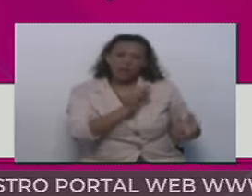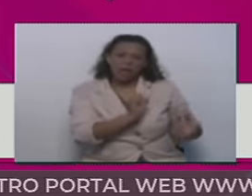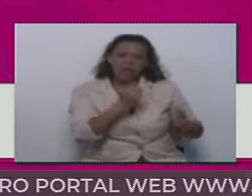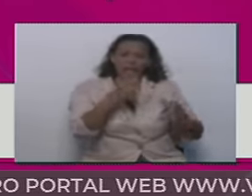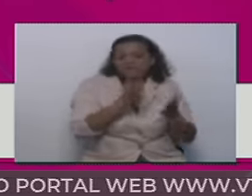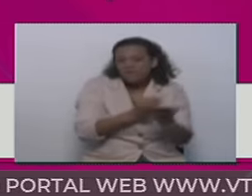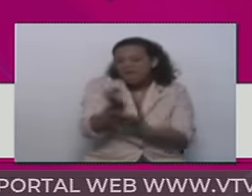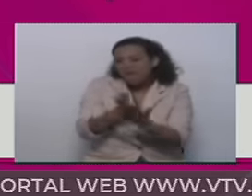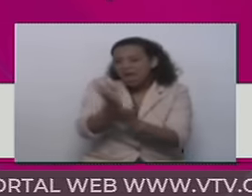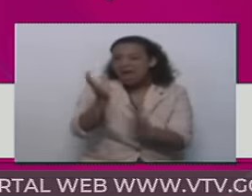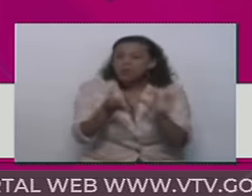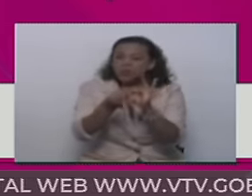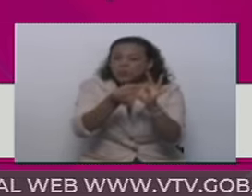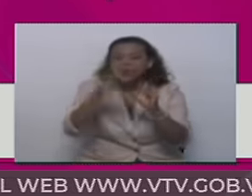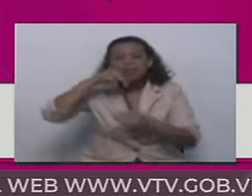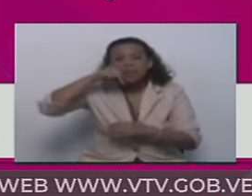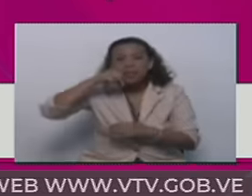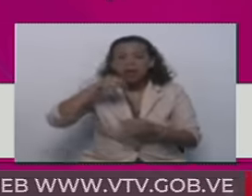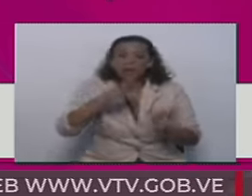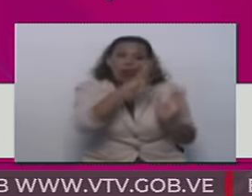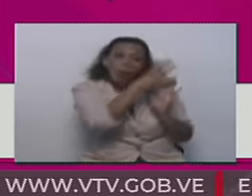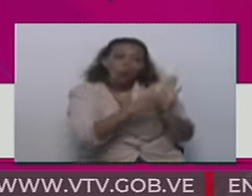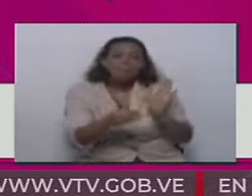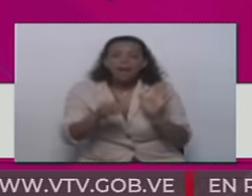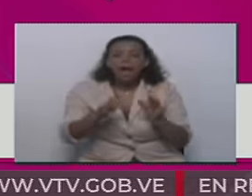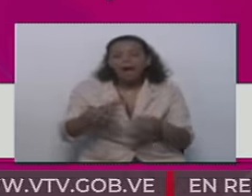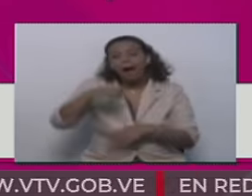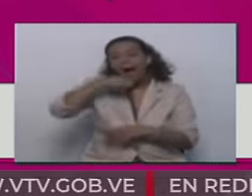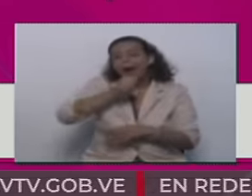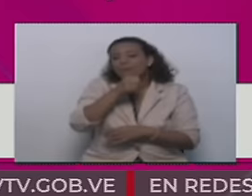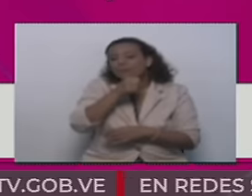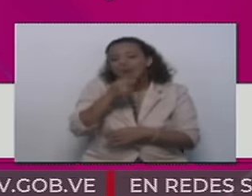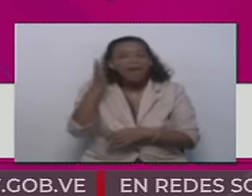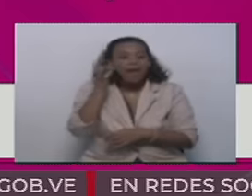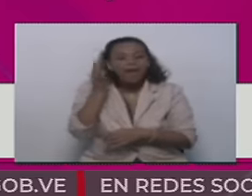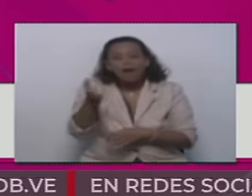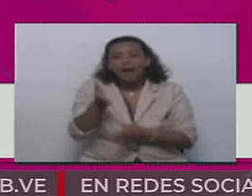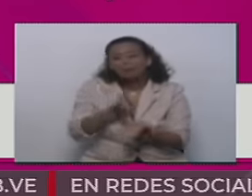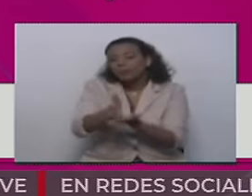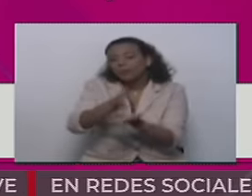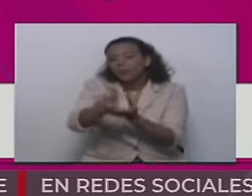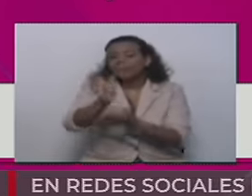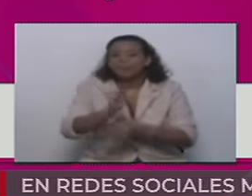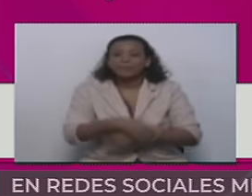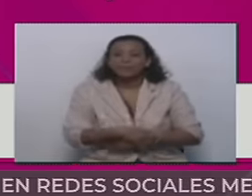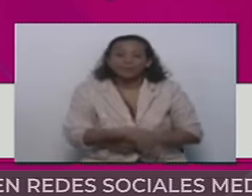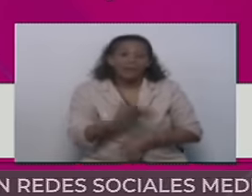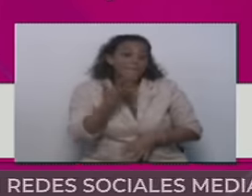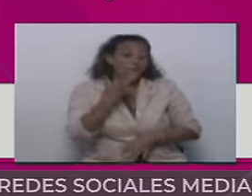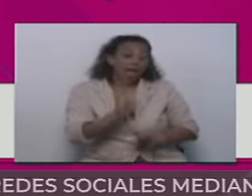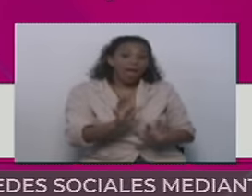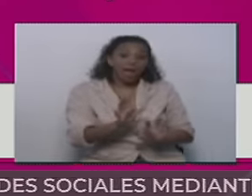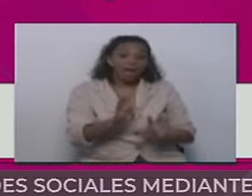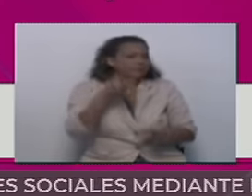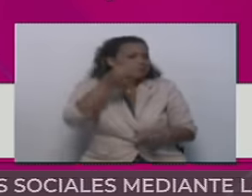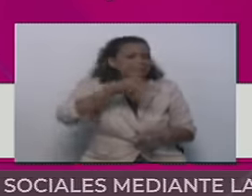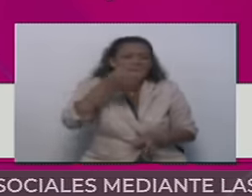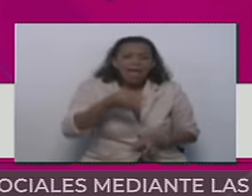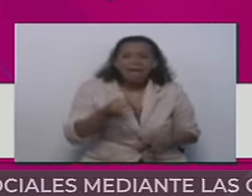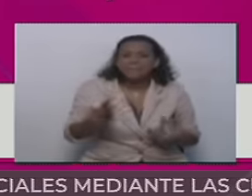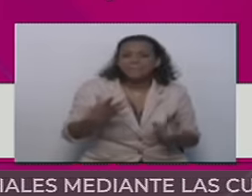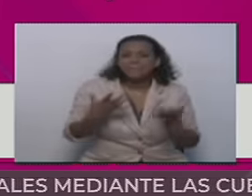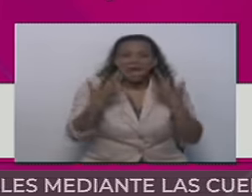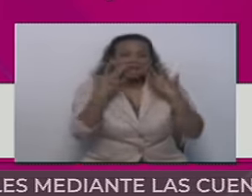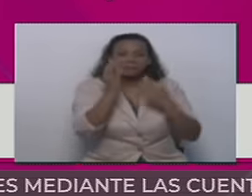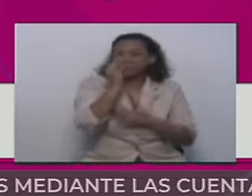que le quedó allí, siguiéndole los pasos a la abuela. Pero bueno, el tema era que Caperucita siempre, con su gran